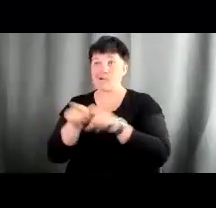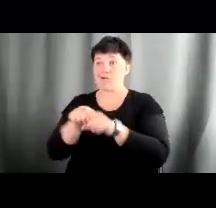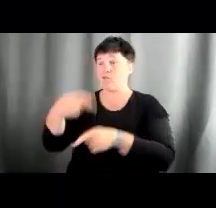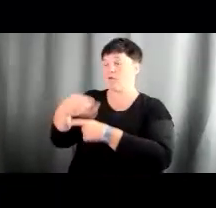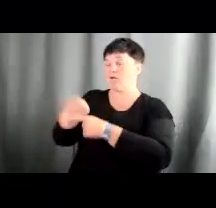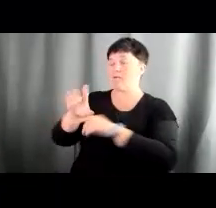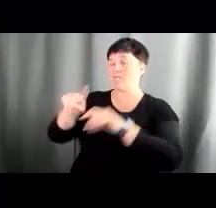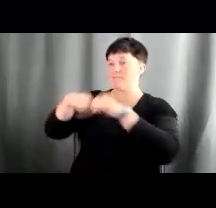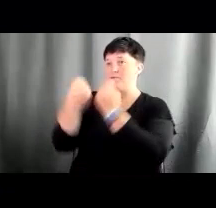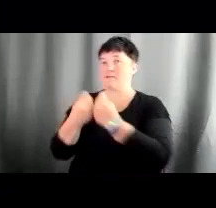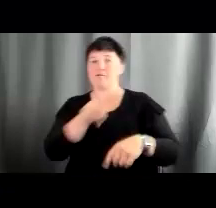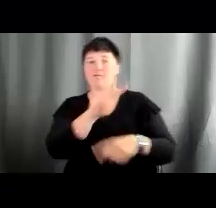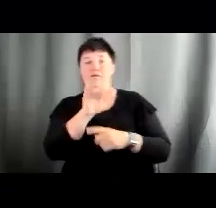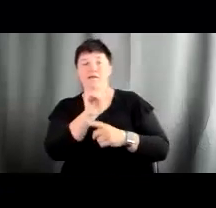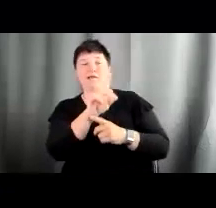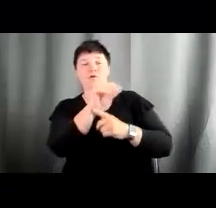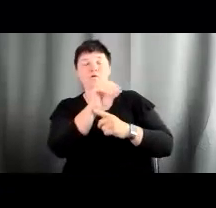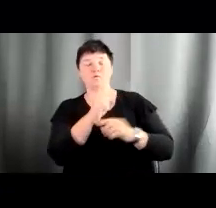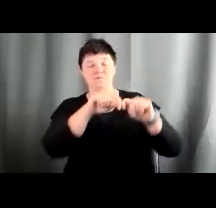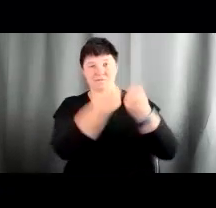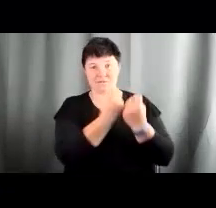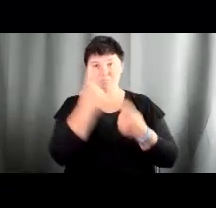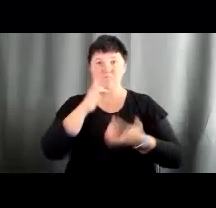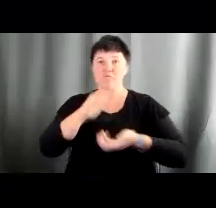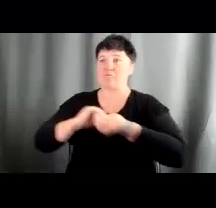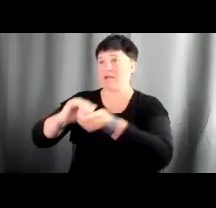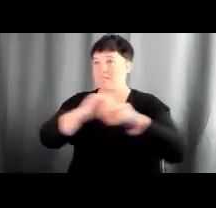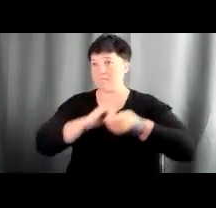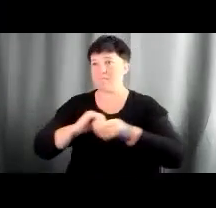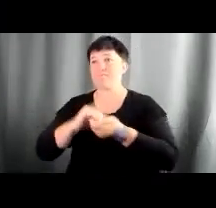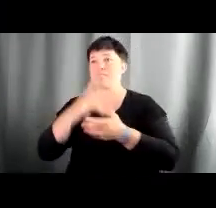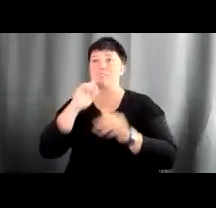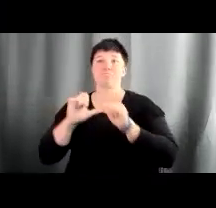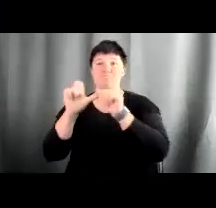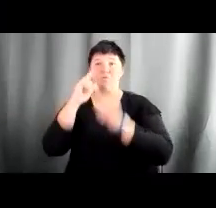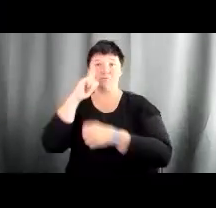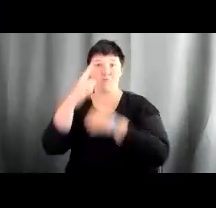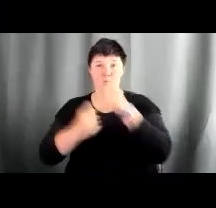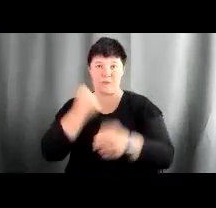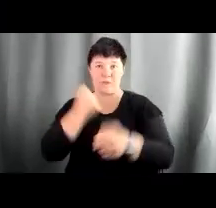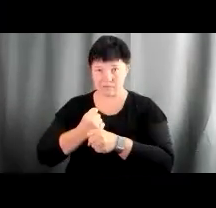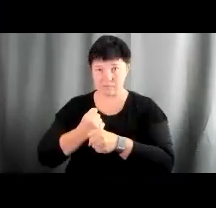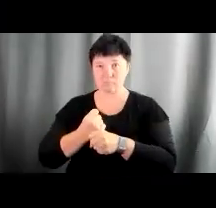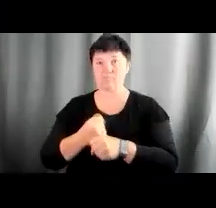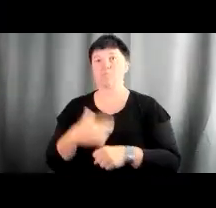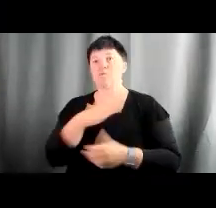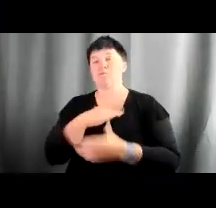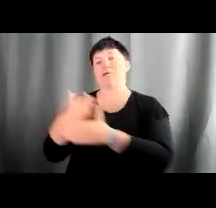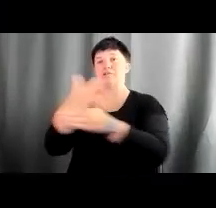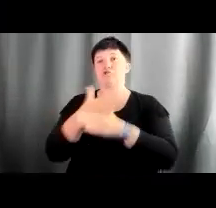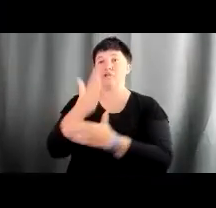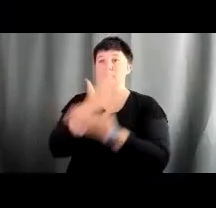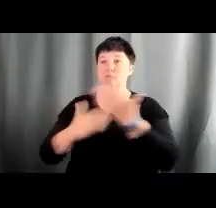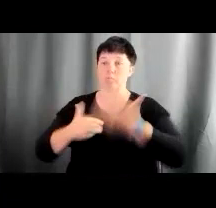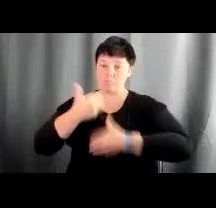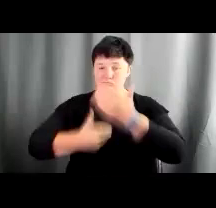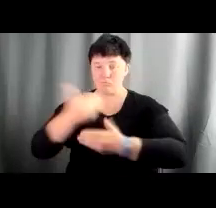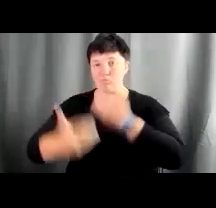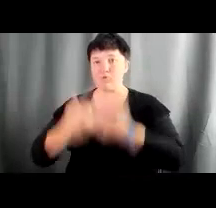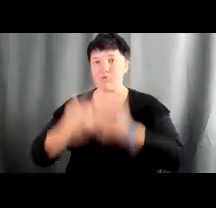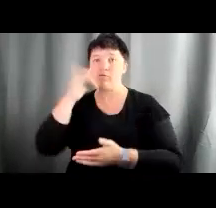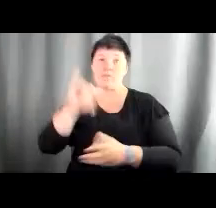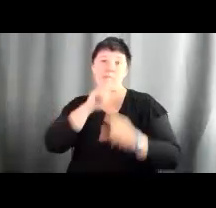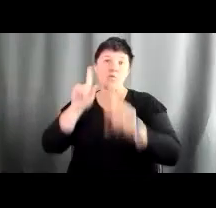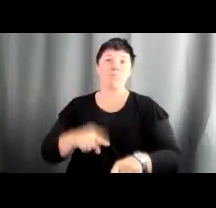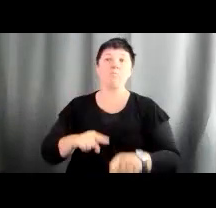de Leidos por la colaboración que ha estado en curso durante un año. Y nos gustaría compartir algunos de los avances de este informe.